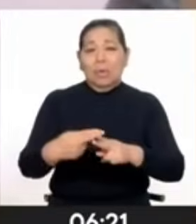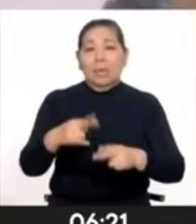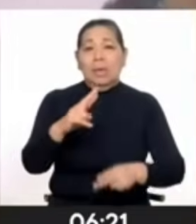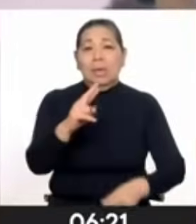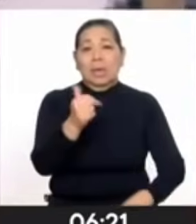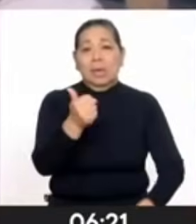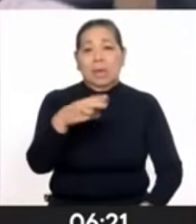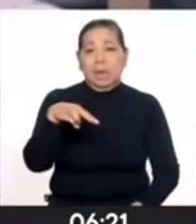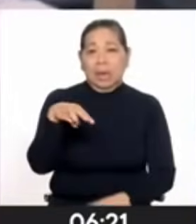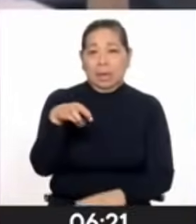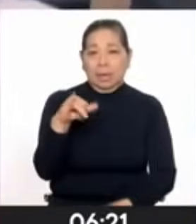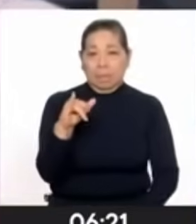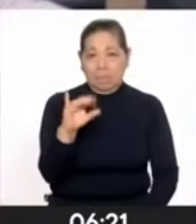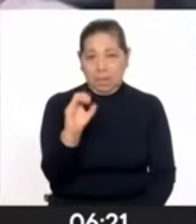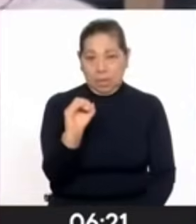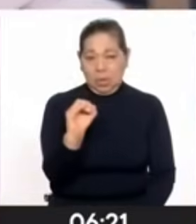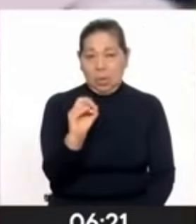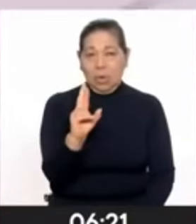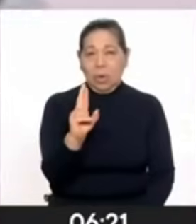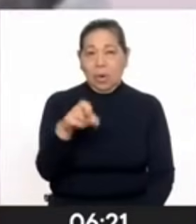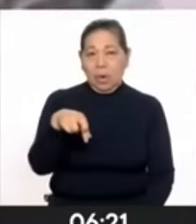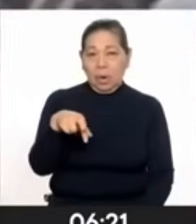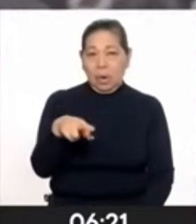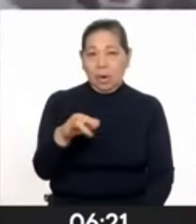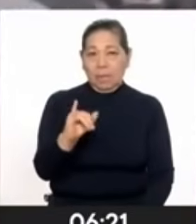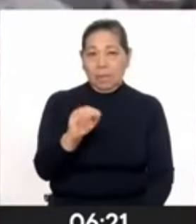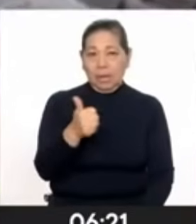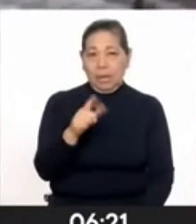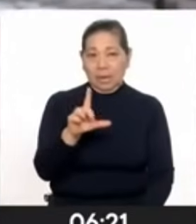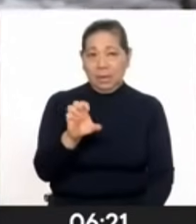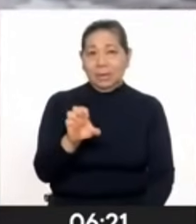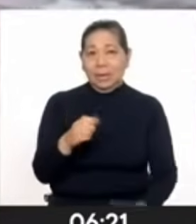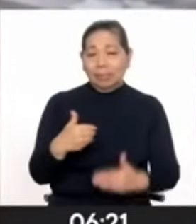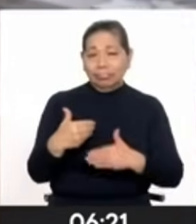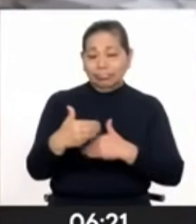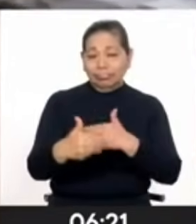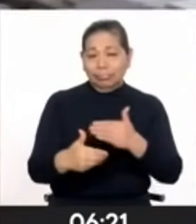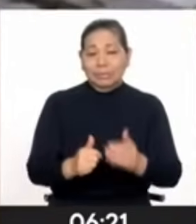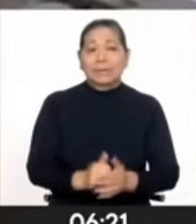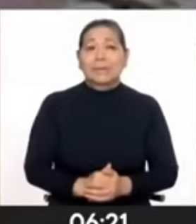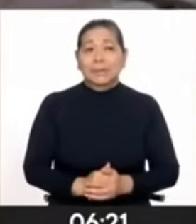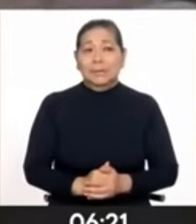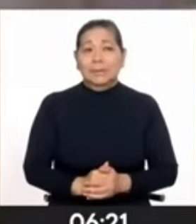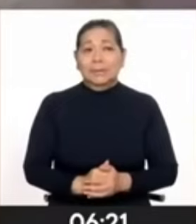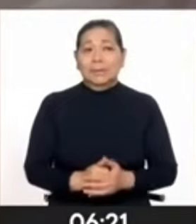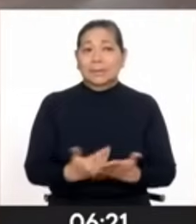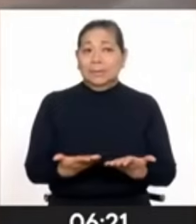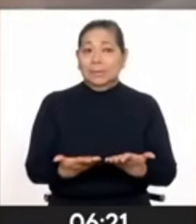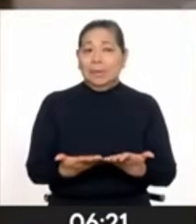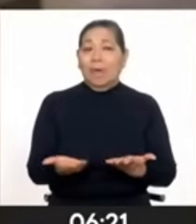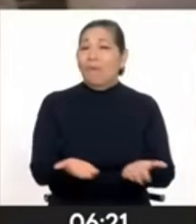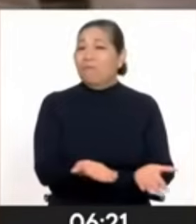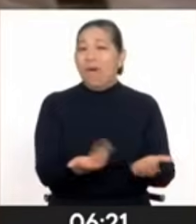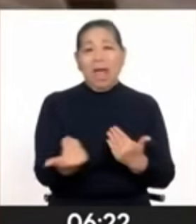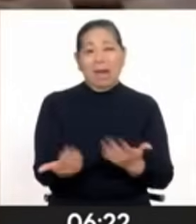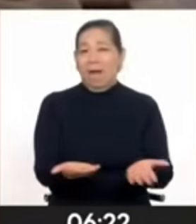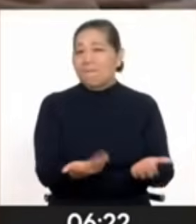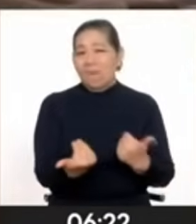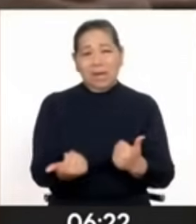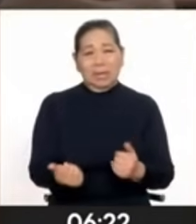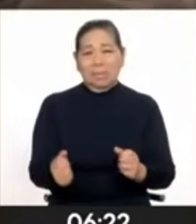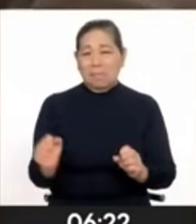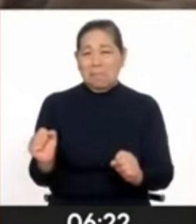que en realidad ha quedado prácticamente pues ya, y se continúa hasta este momento realizándose el desalojo y la